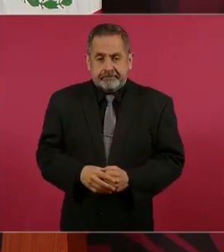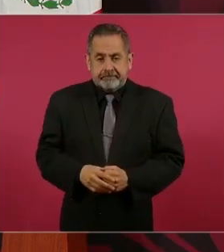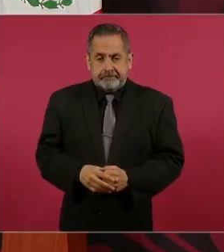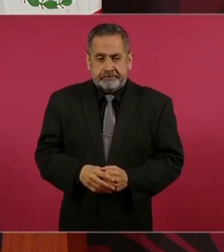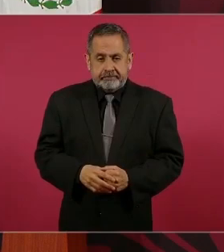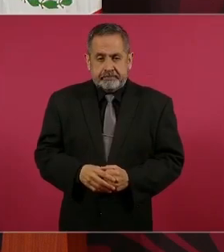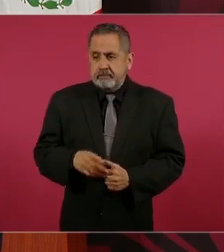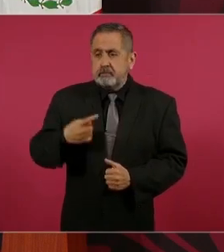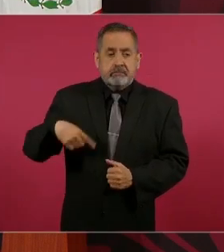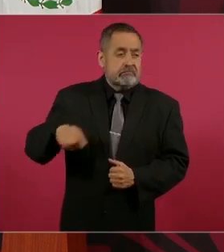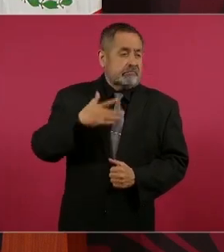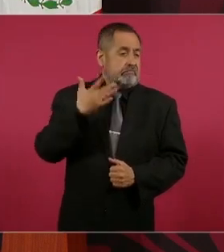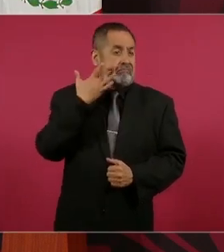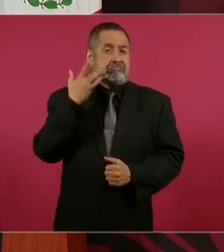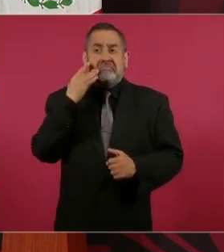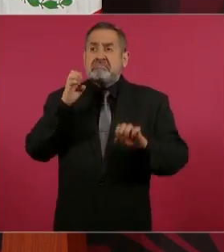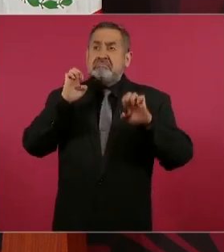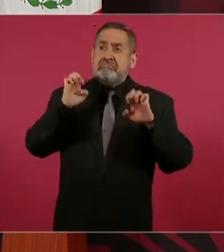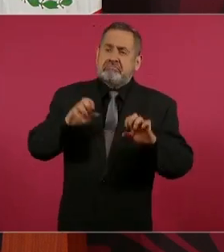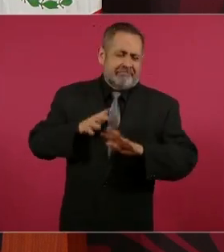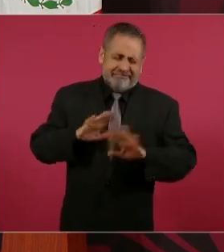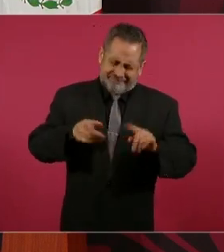acaban los lujos en el gobierno.